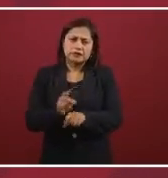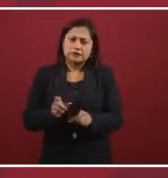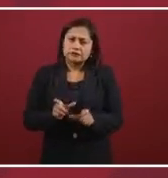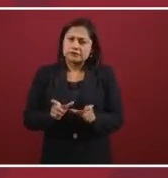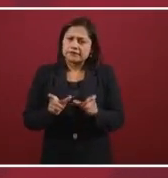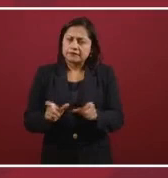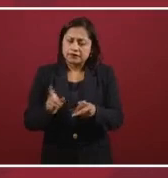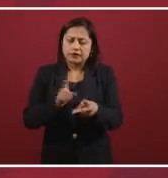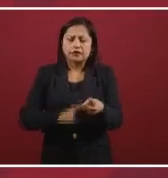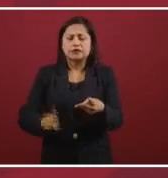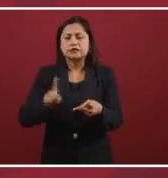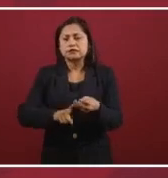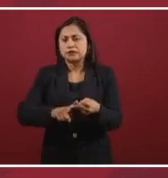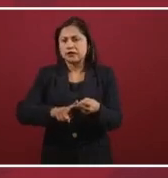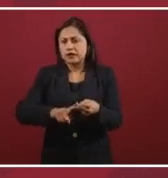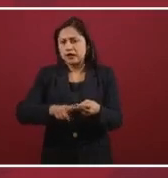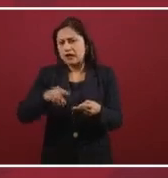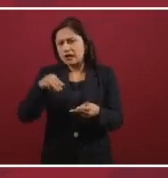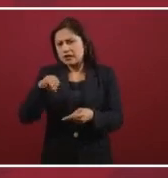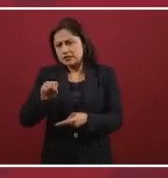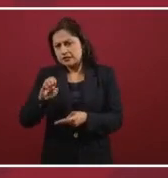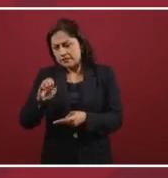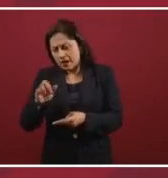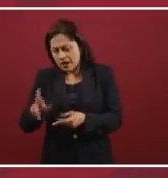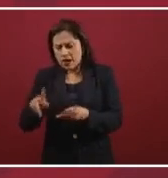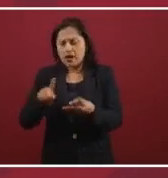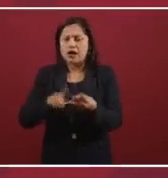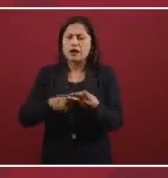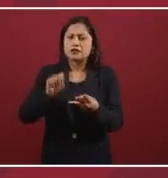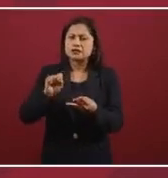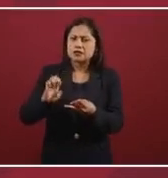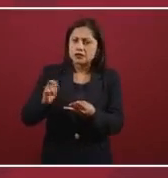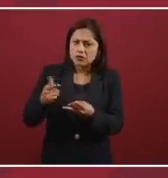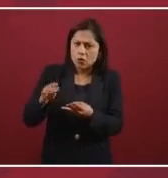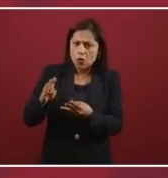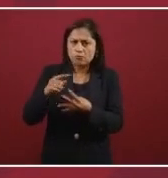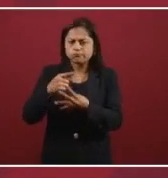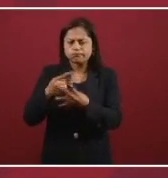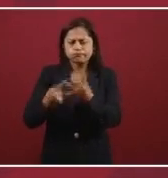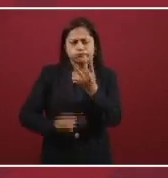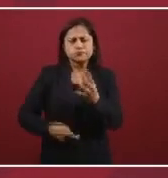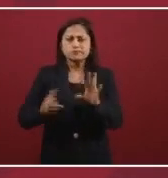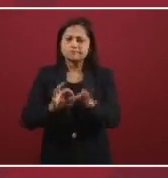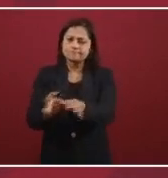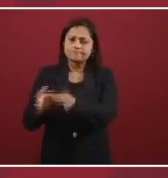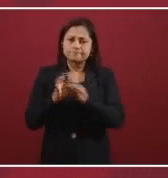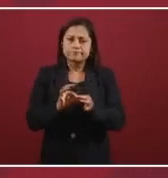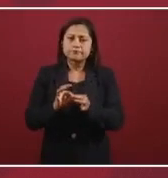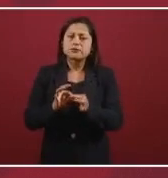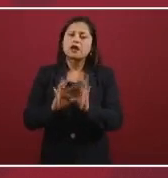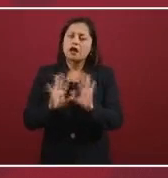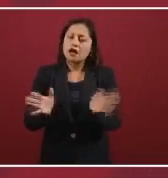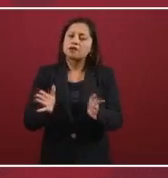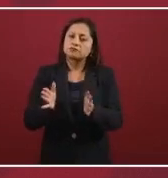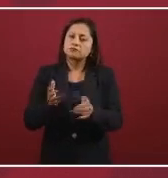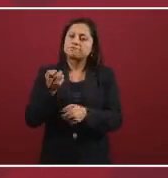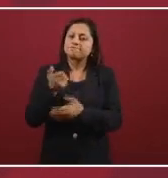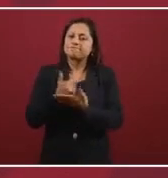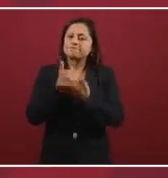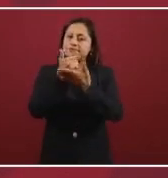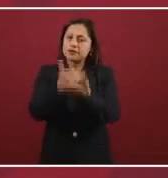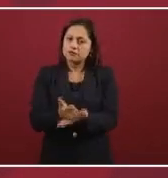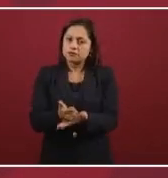Pública, Gobernación, en fin, que se esté avanzando de esta manera.